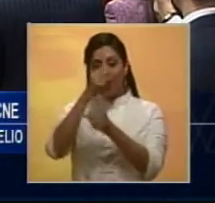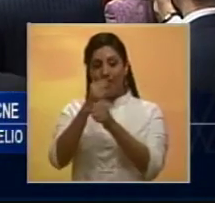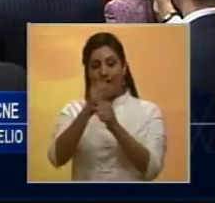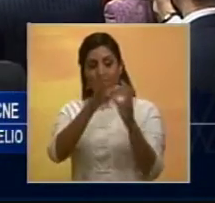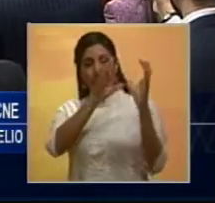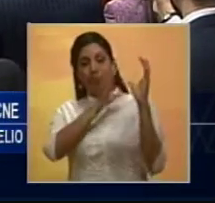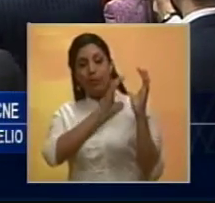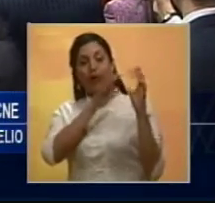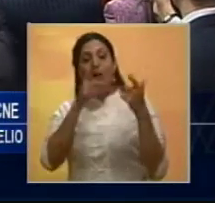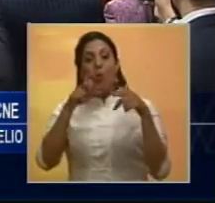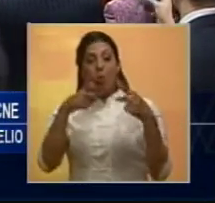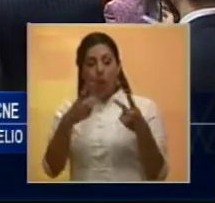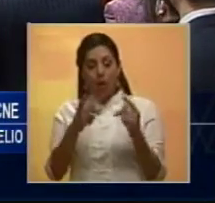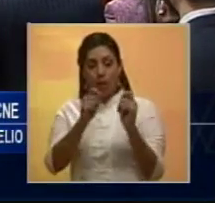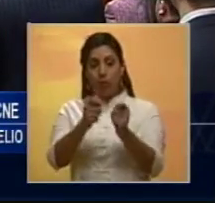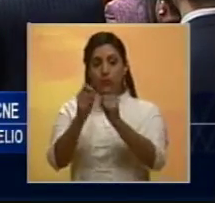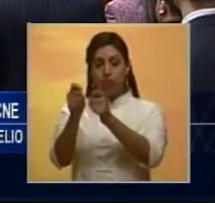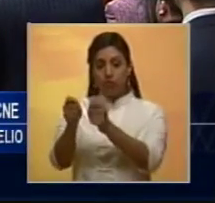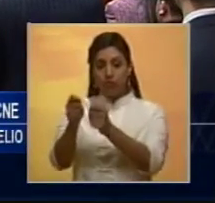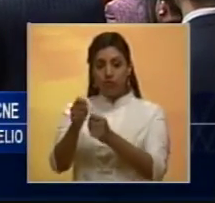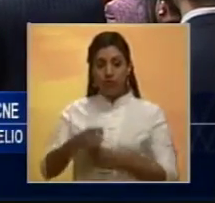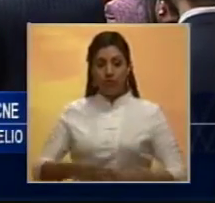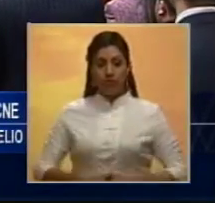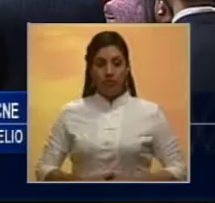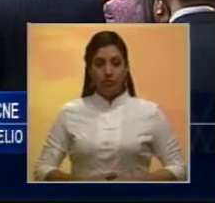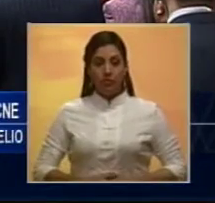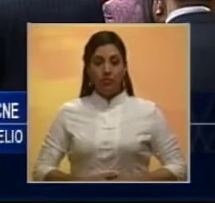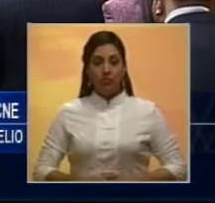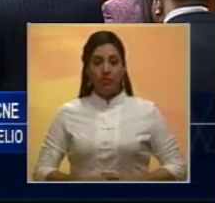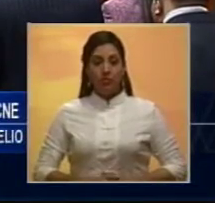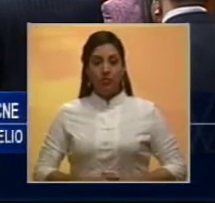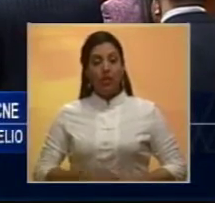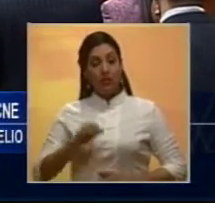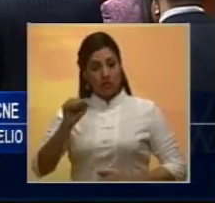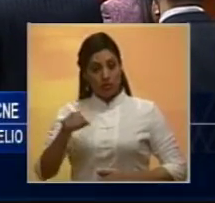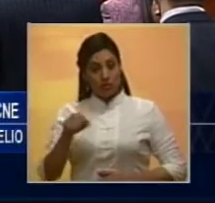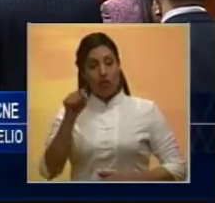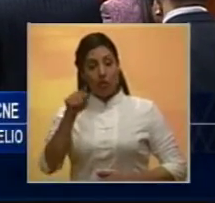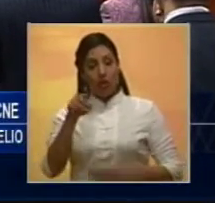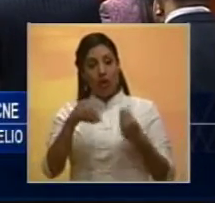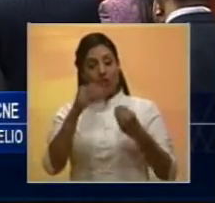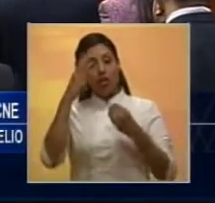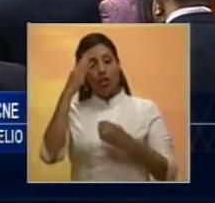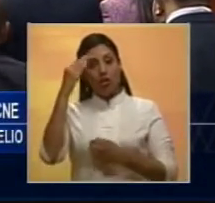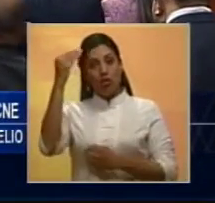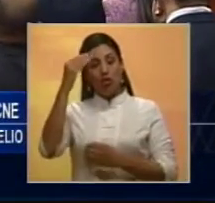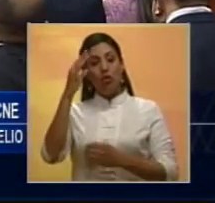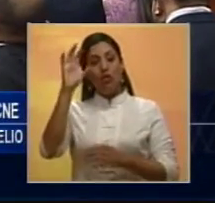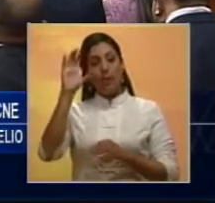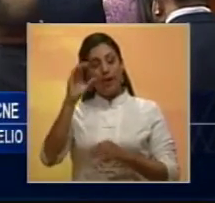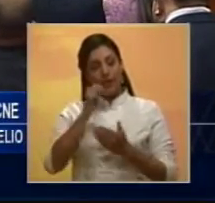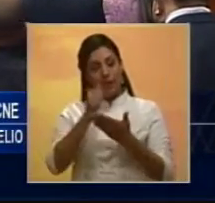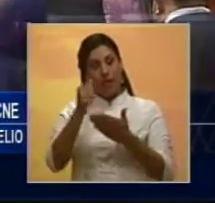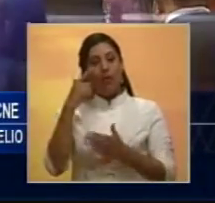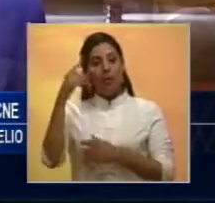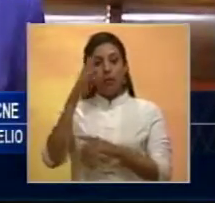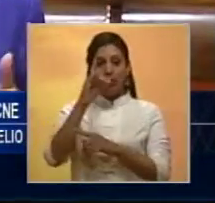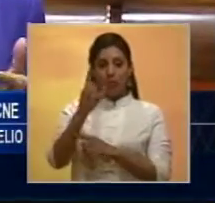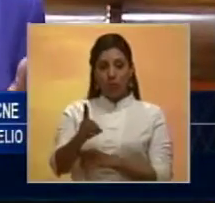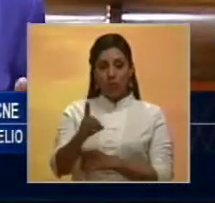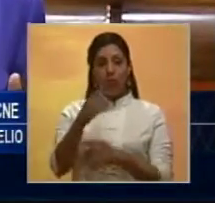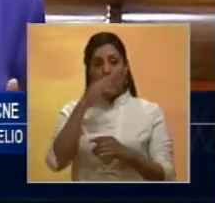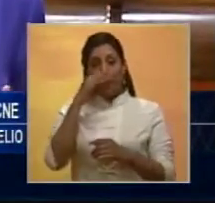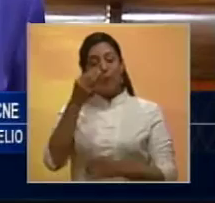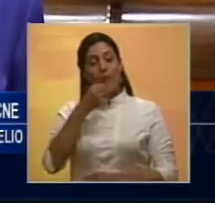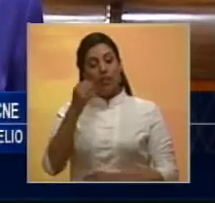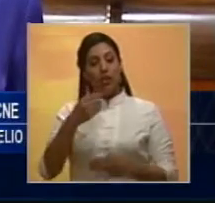cargos en los cuales están siendo designadas. Si así lo hicieren, que Dios y la patria les premien, y si no, que se lo demanden. Así es,